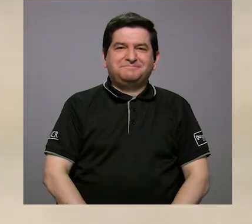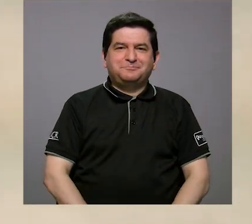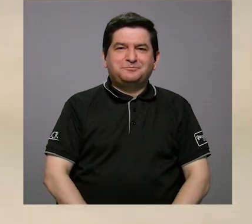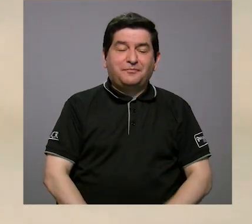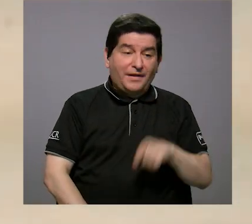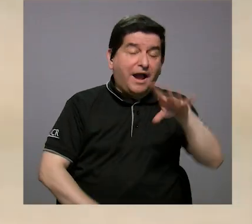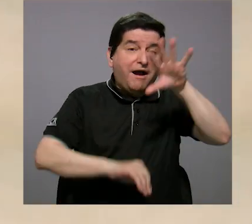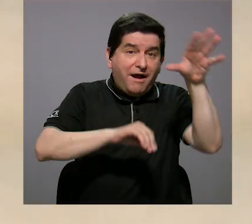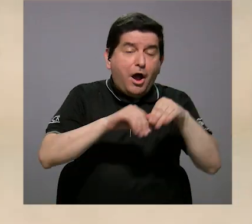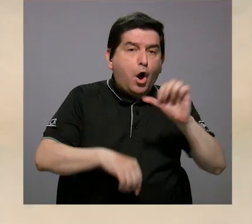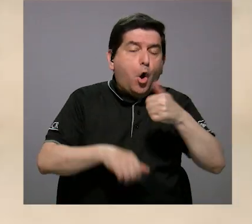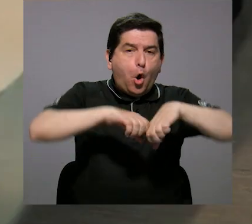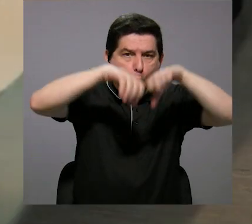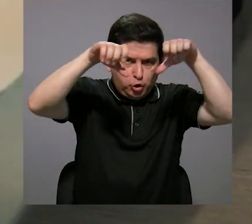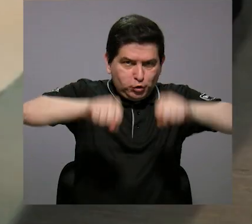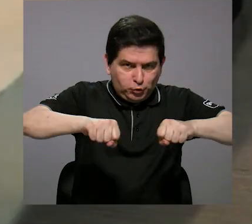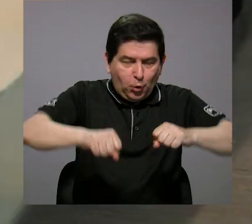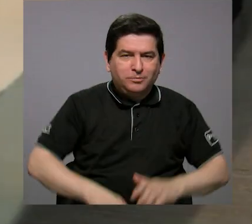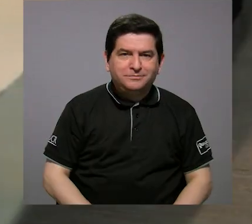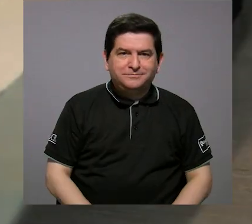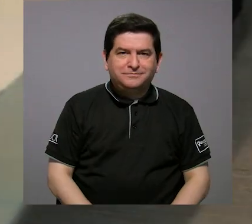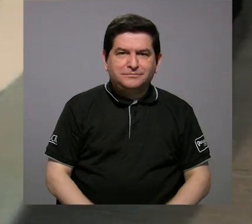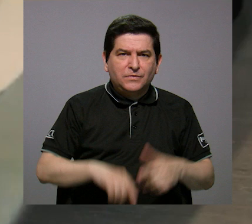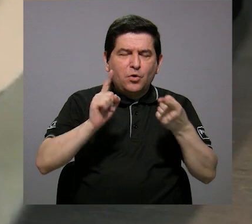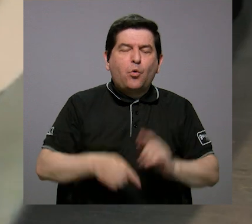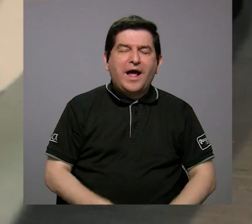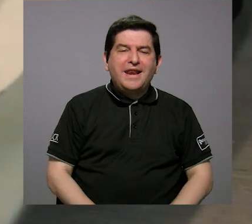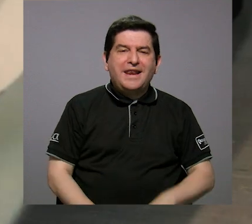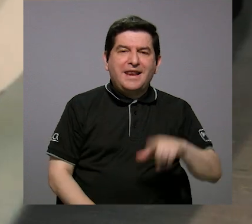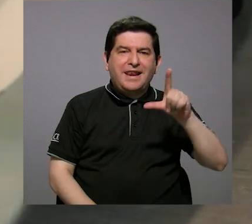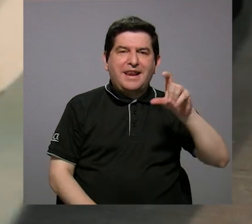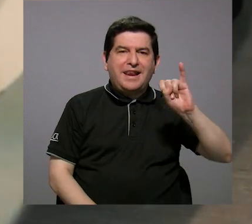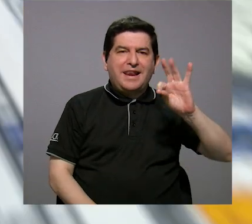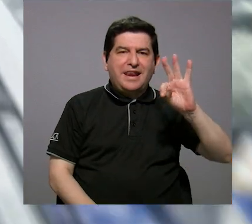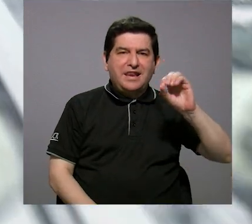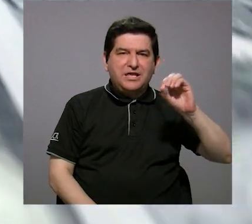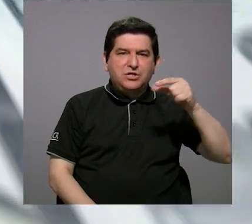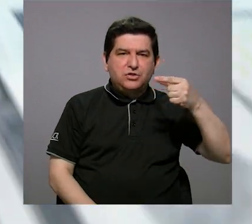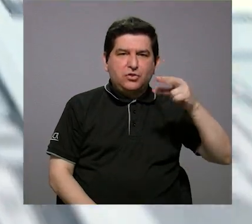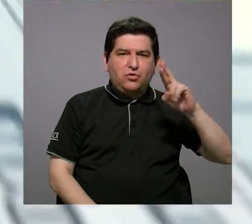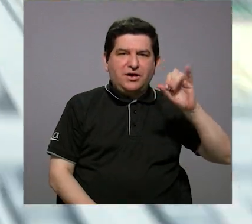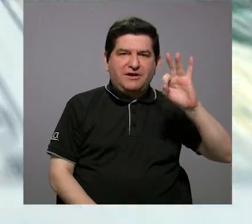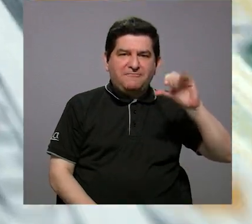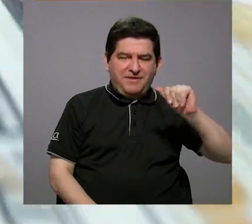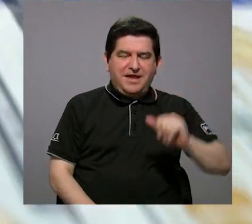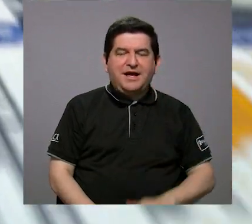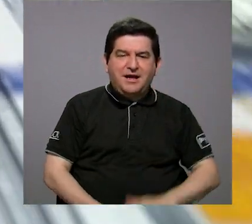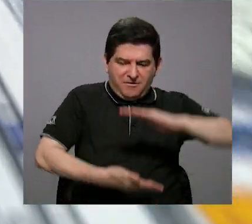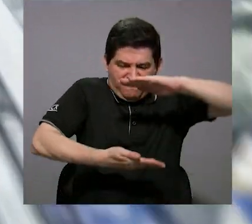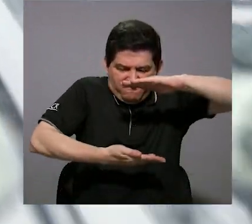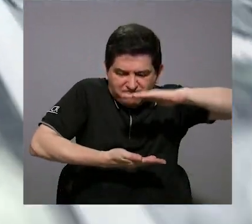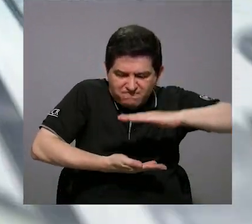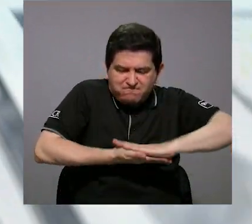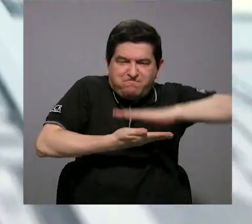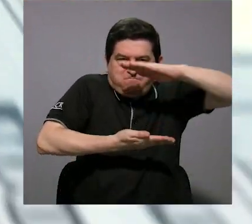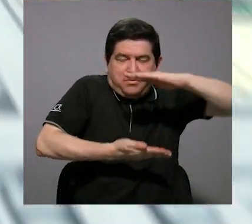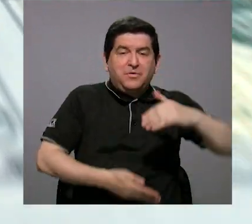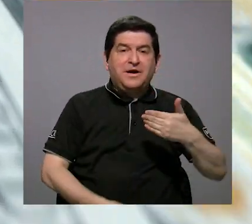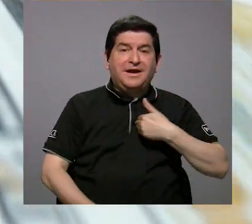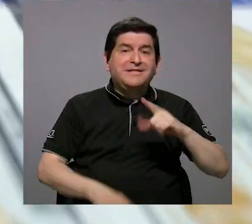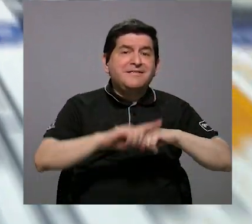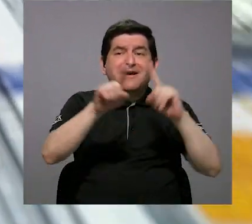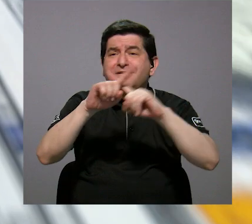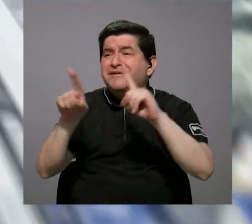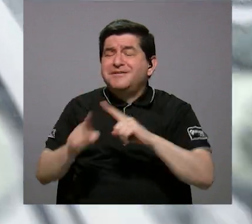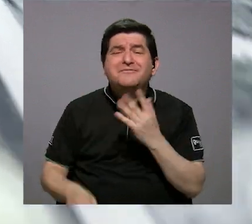Entonces, a eso se agrega otro sistema que se llama la litografía, que es como una impresión más plana, que es la que